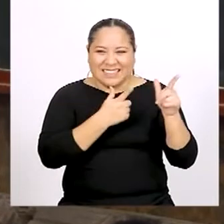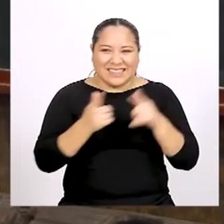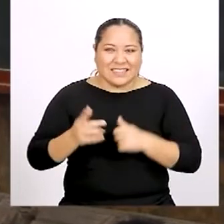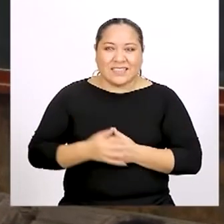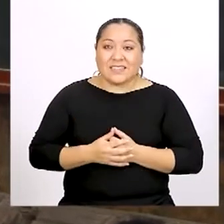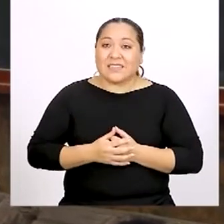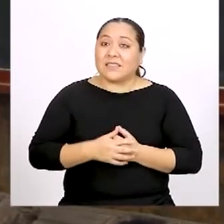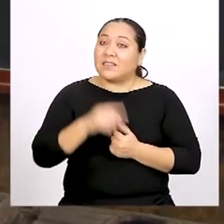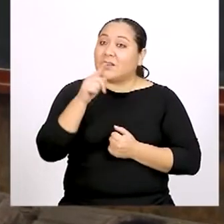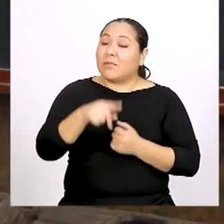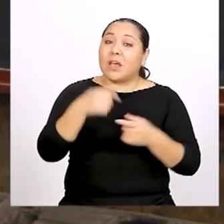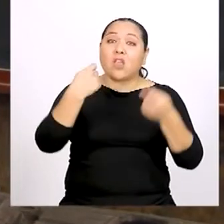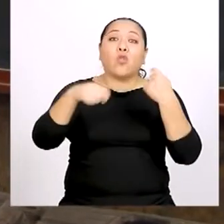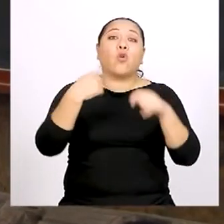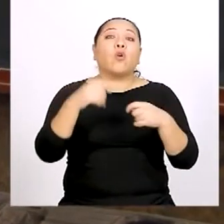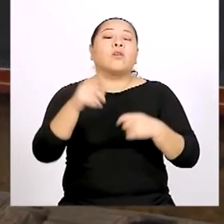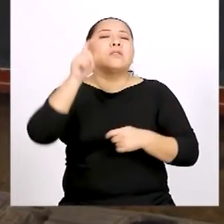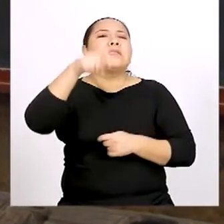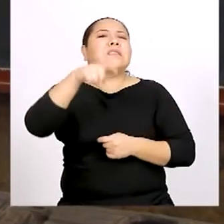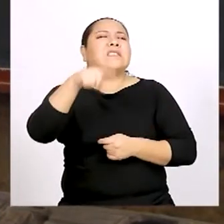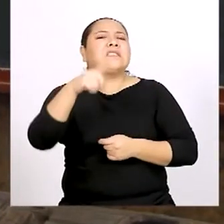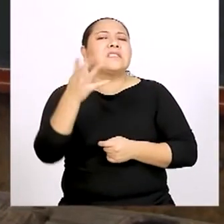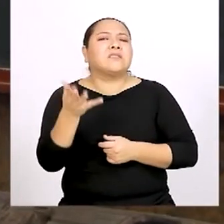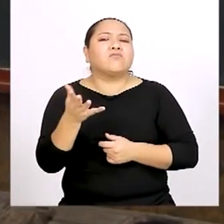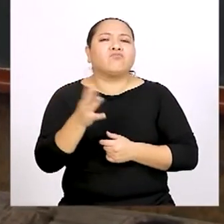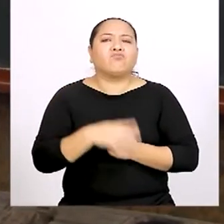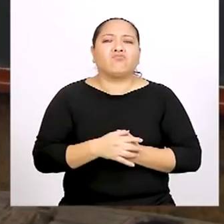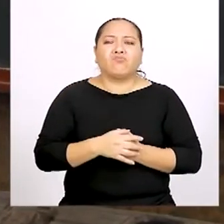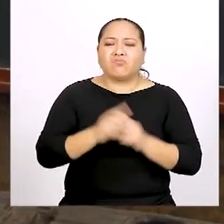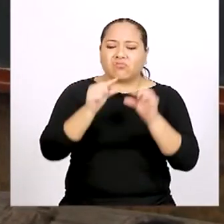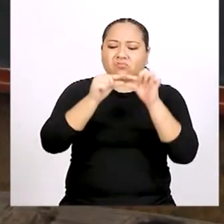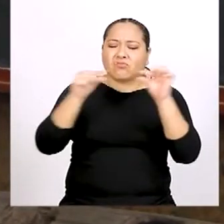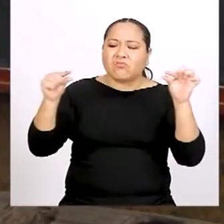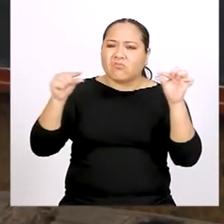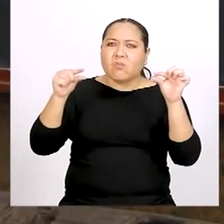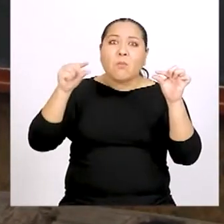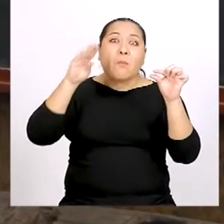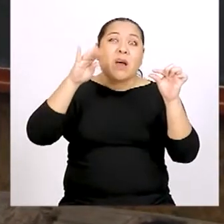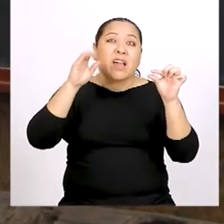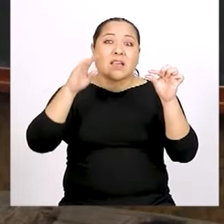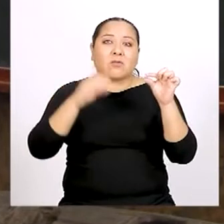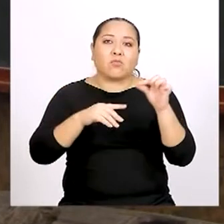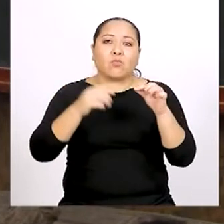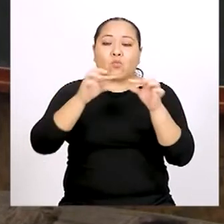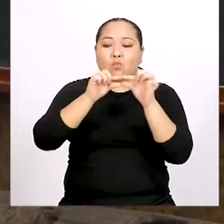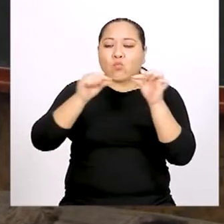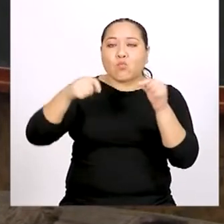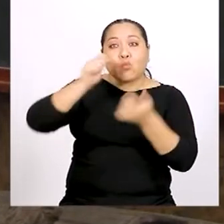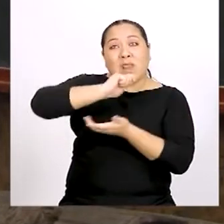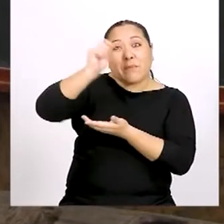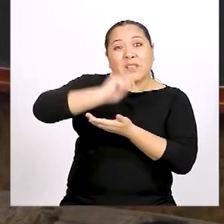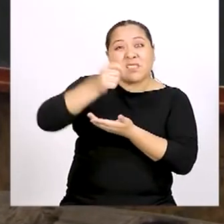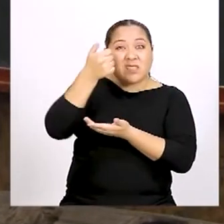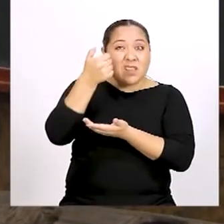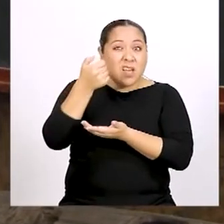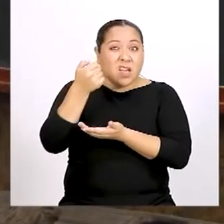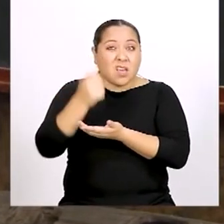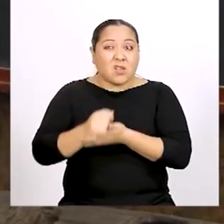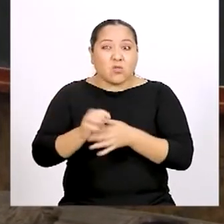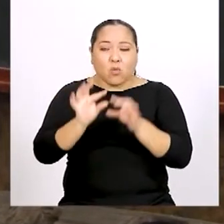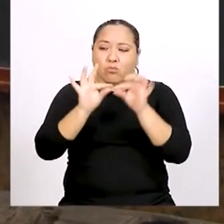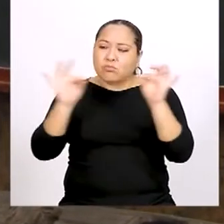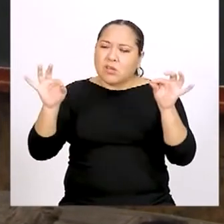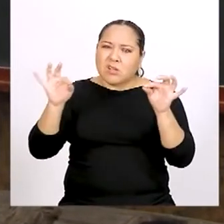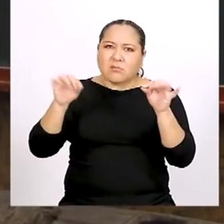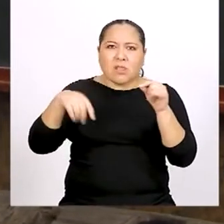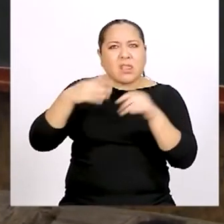¡terminado! Y para tocarlos necesito unas baquetas o palitos. Puede ser un plumón o lapicero, podría